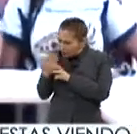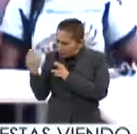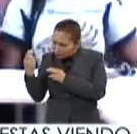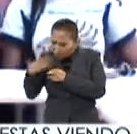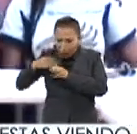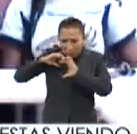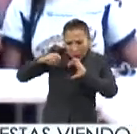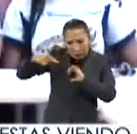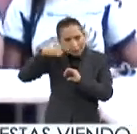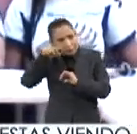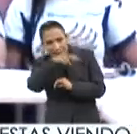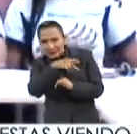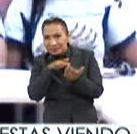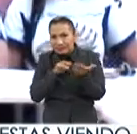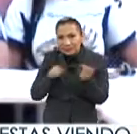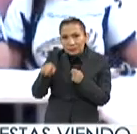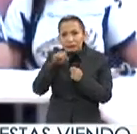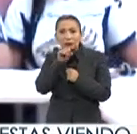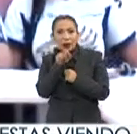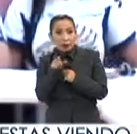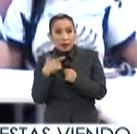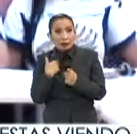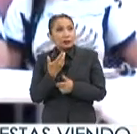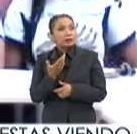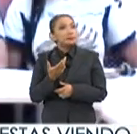muchísima comunicación, así como